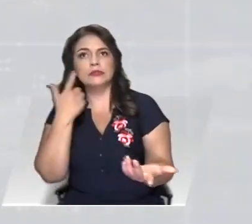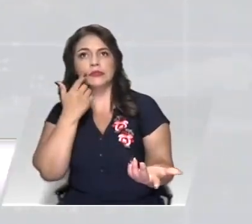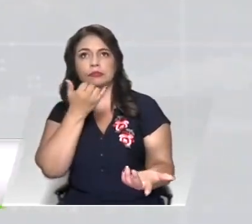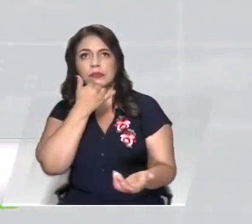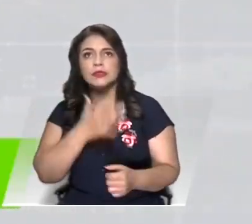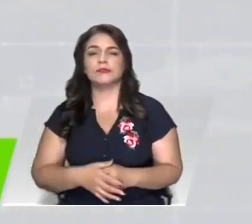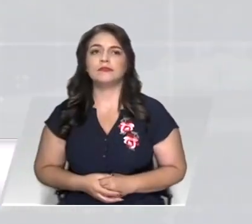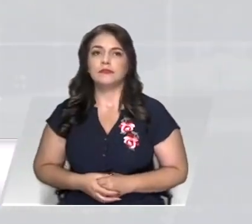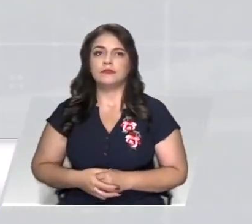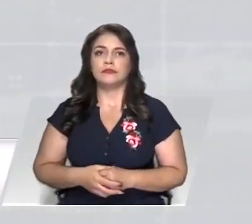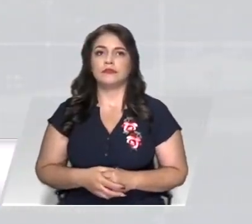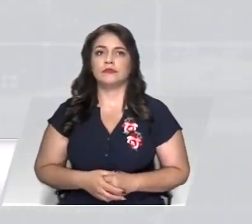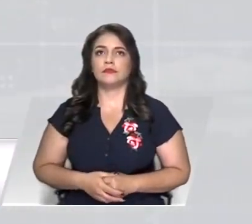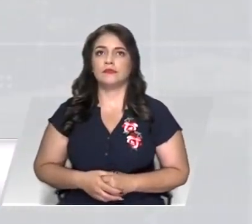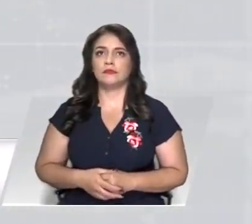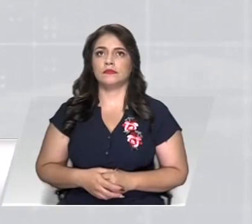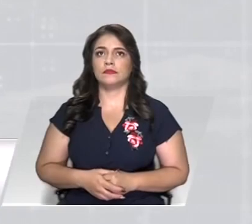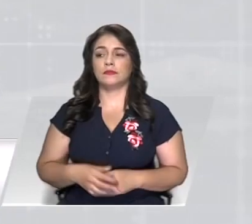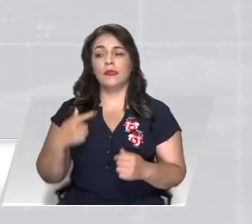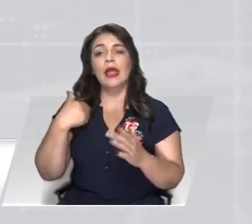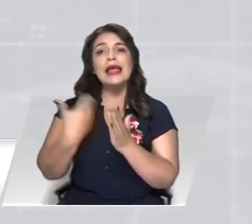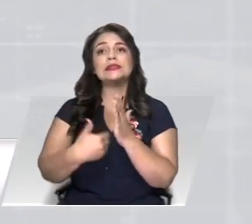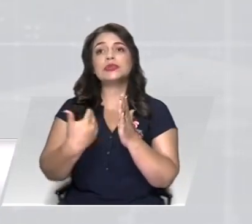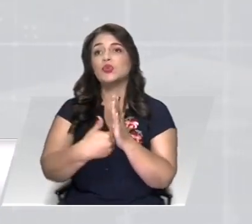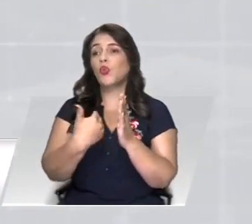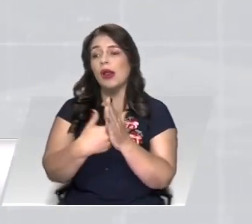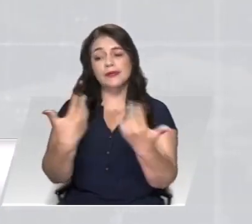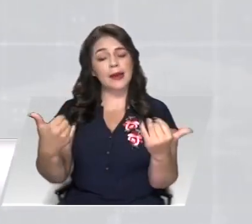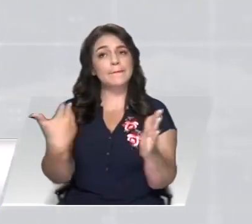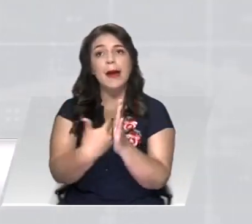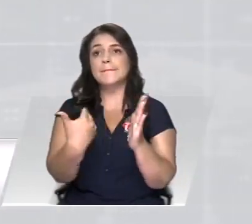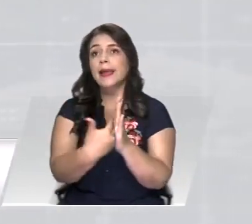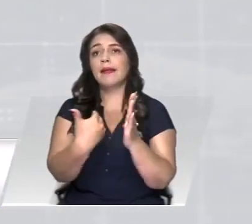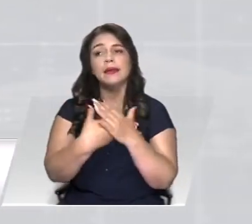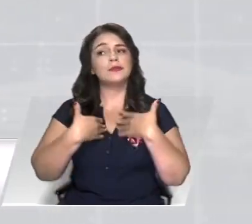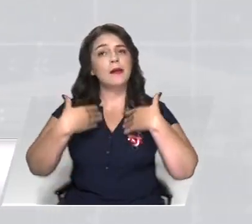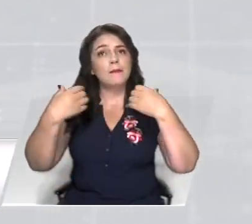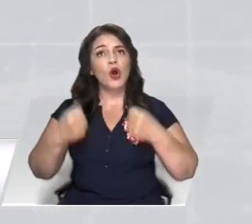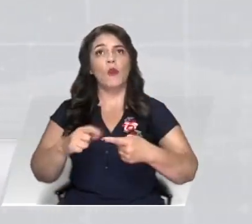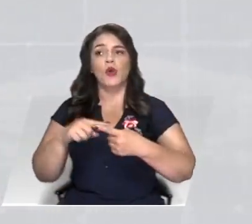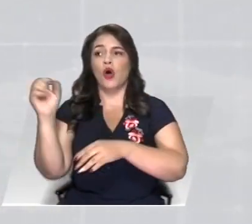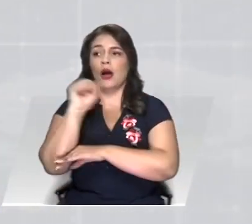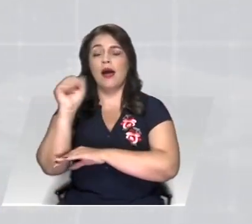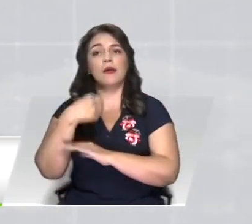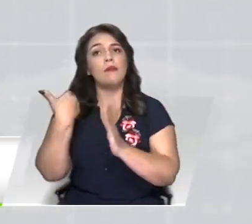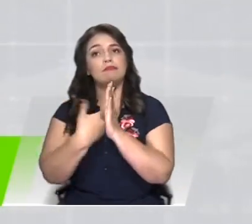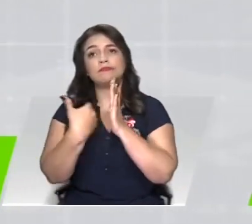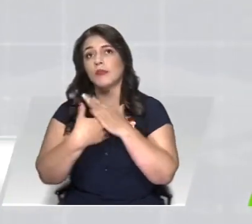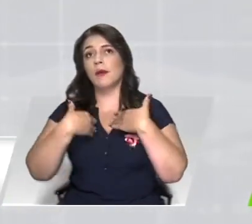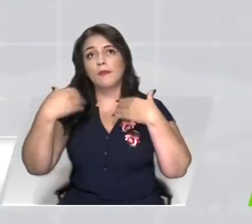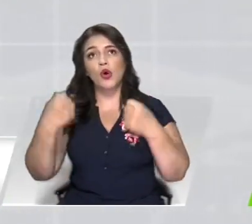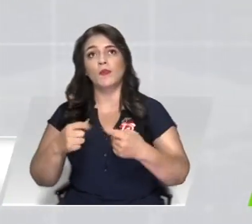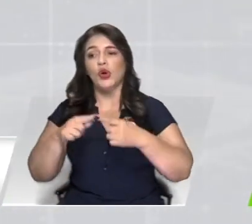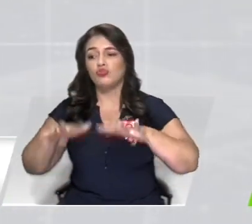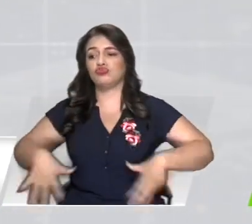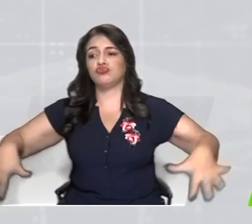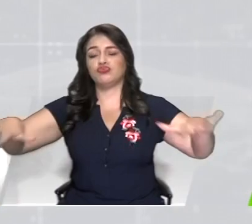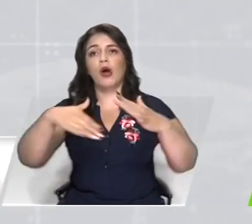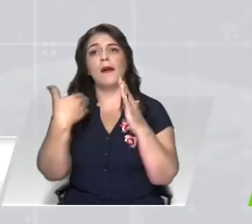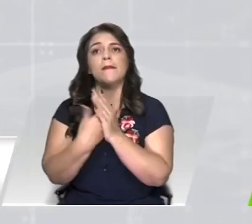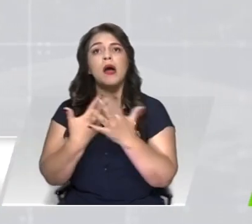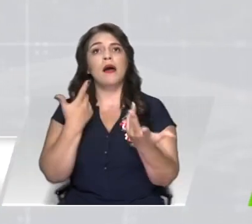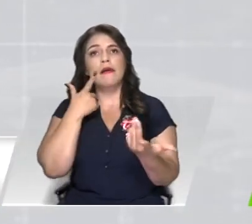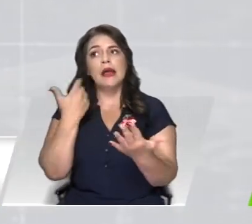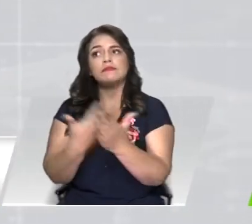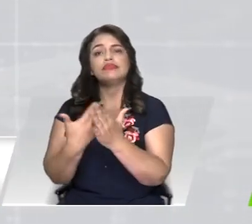Estamos reclamando que nos escrituren apartamentos, que nos escrituren parqueaderos, que nos entreguen zonas comunes, que respondan